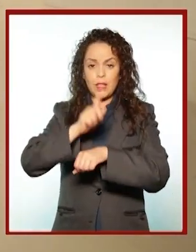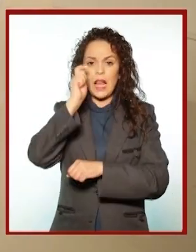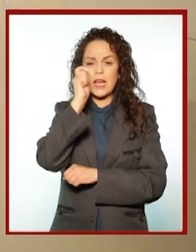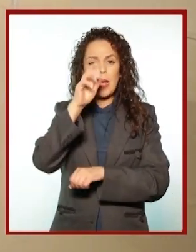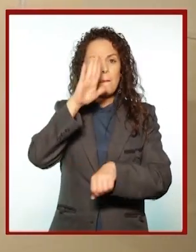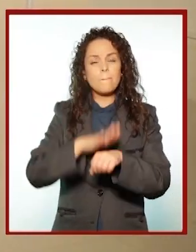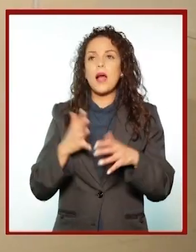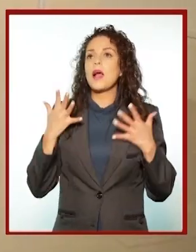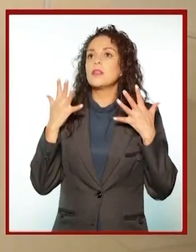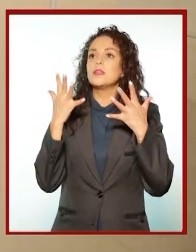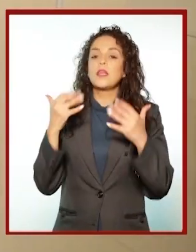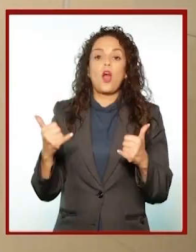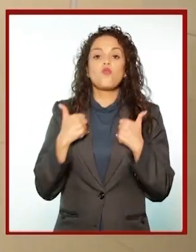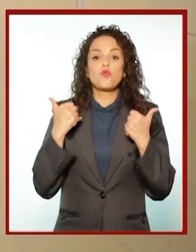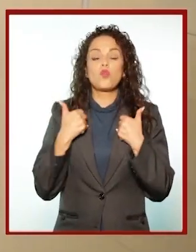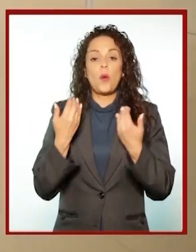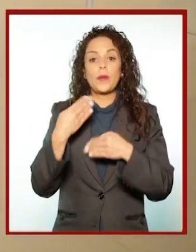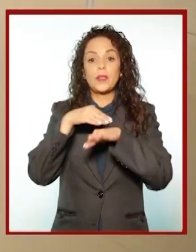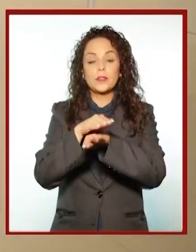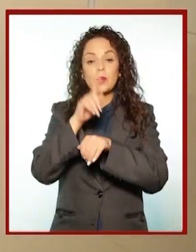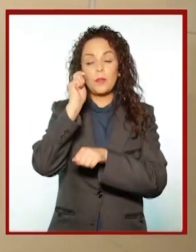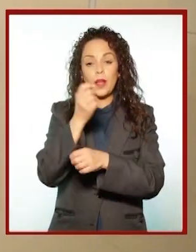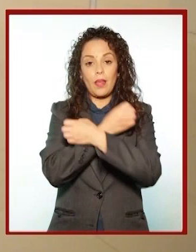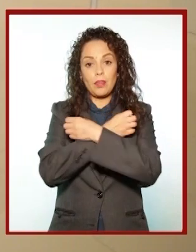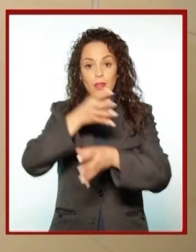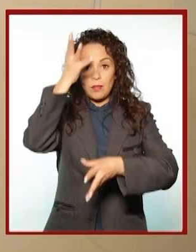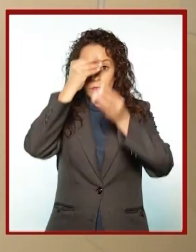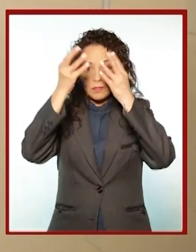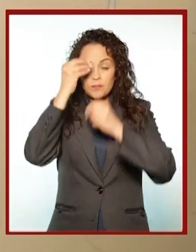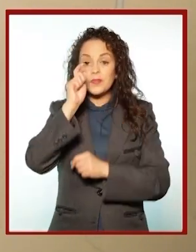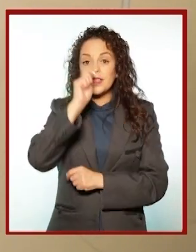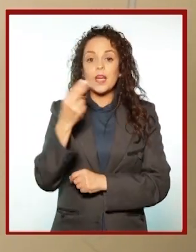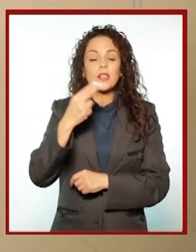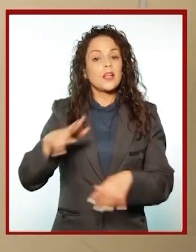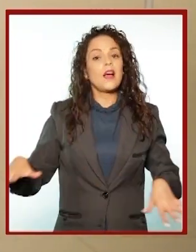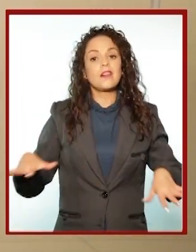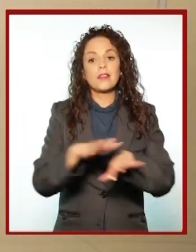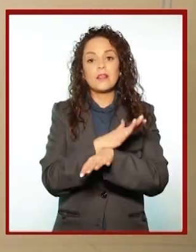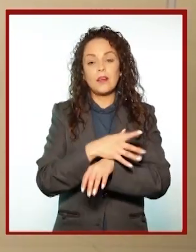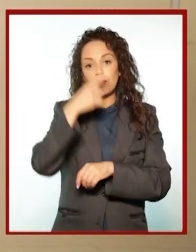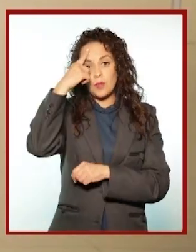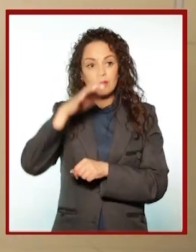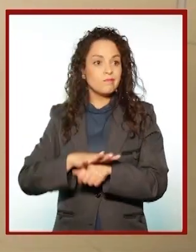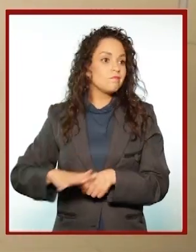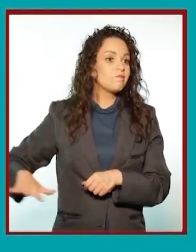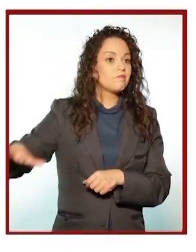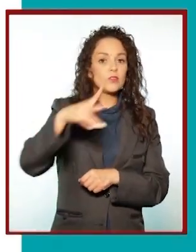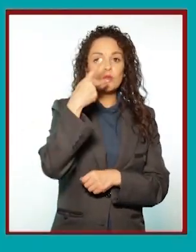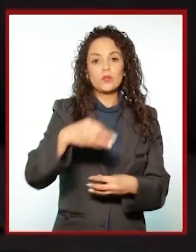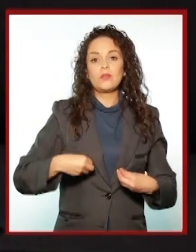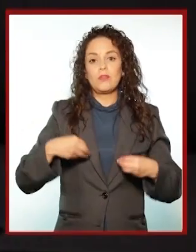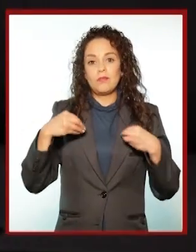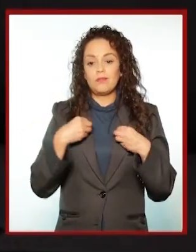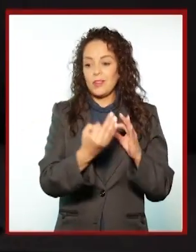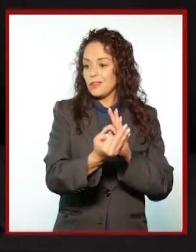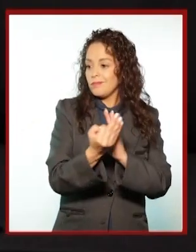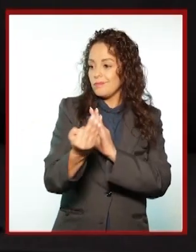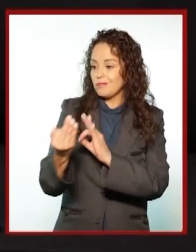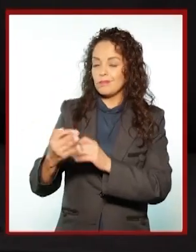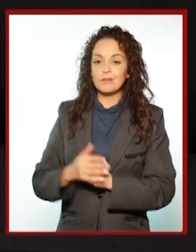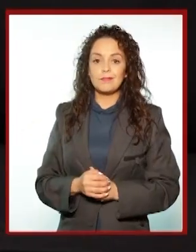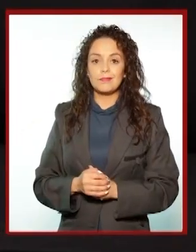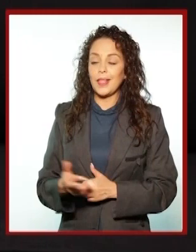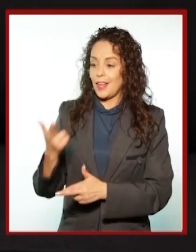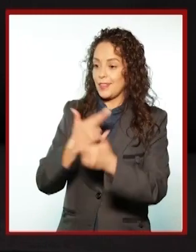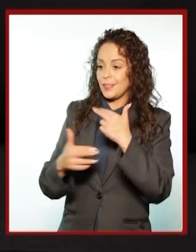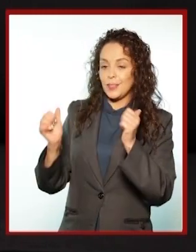principales expectativas que tiene la juventud respecto a su educación es generar un cambio favorable en su entorno. Estamos de regreso